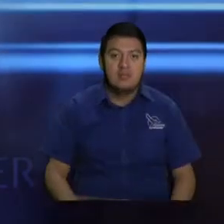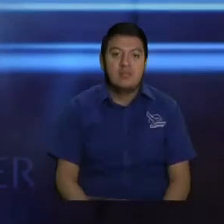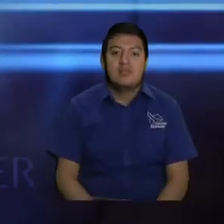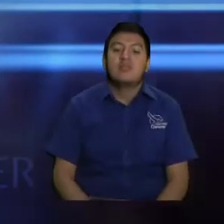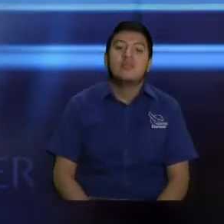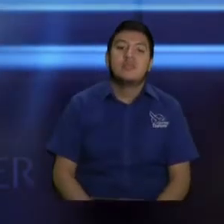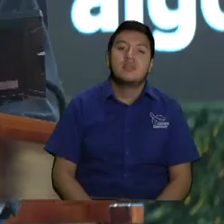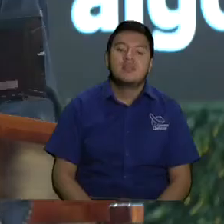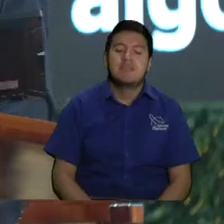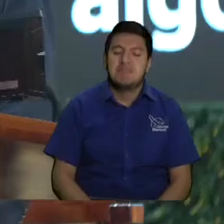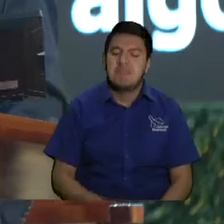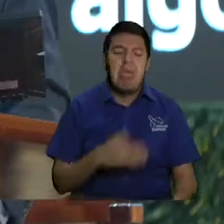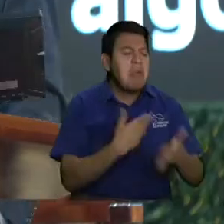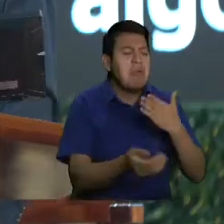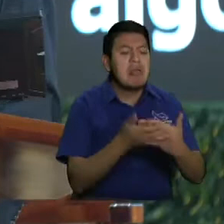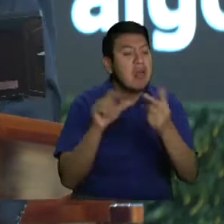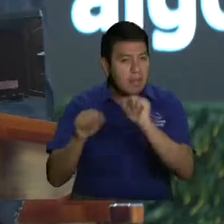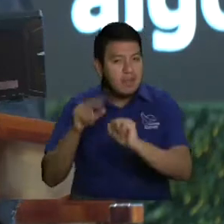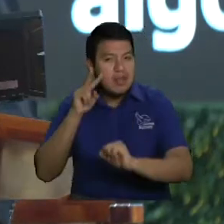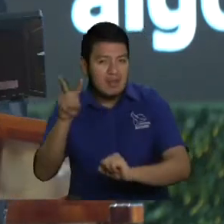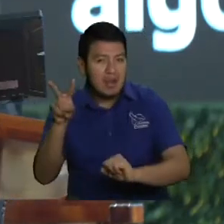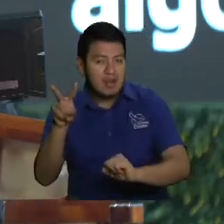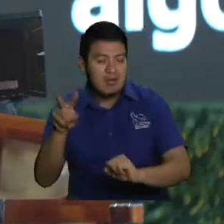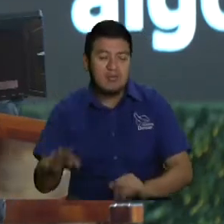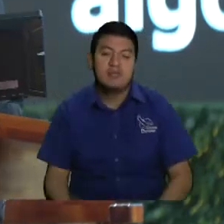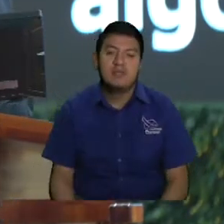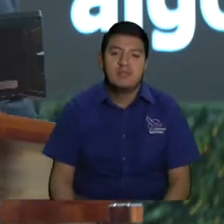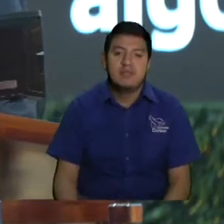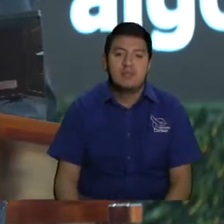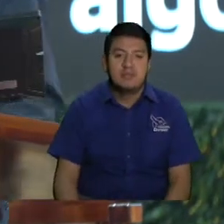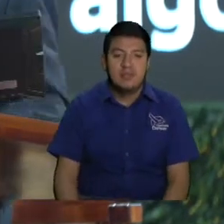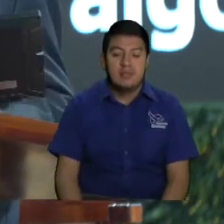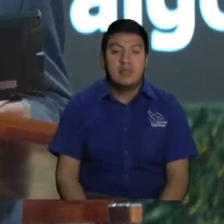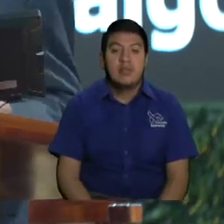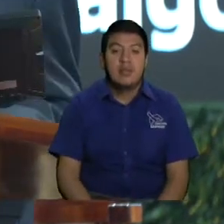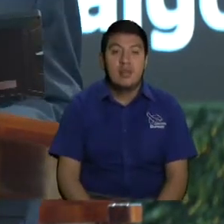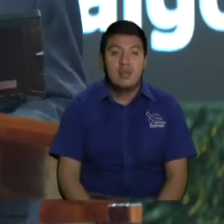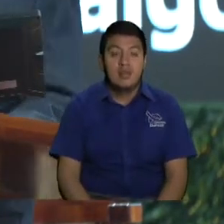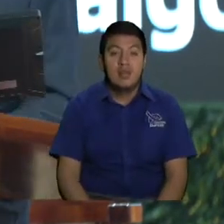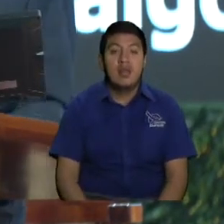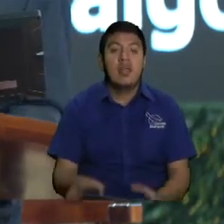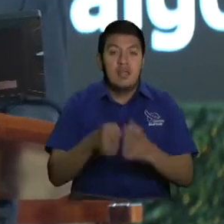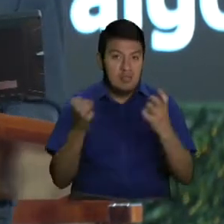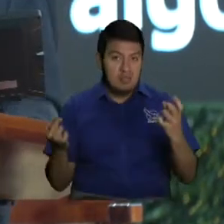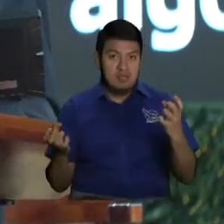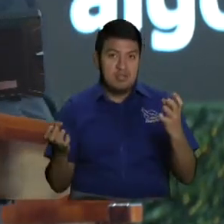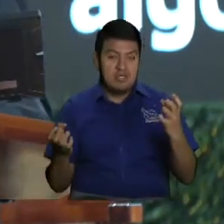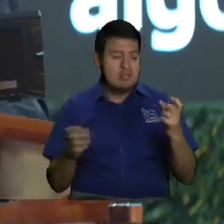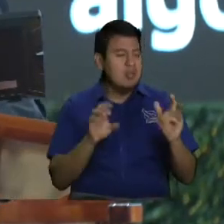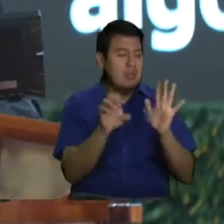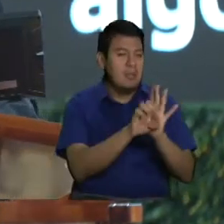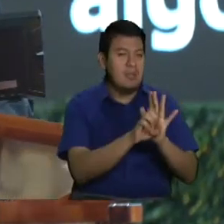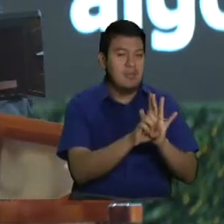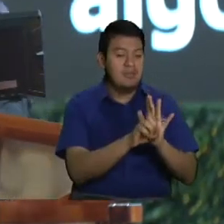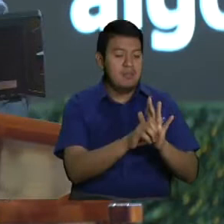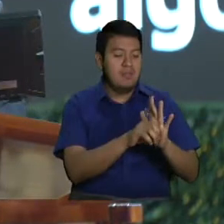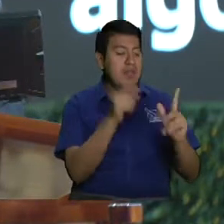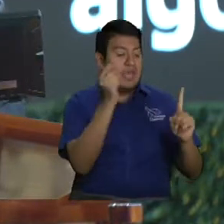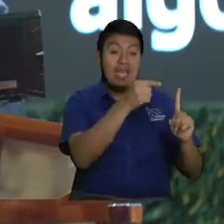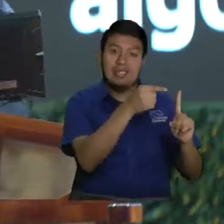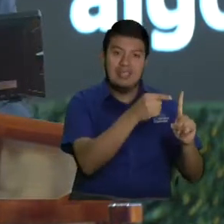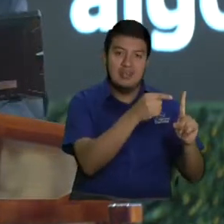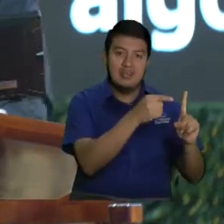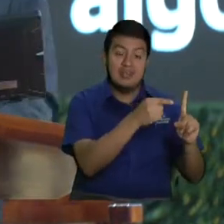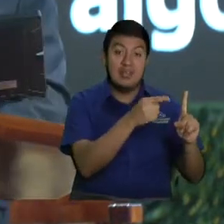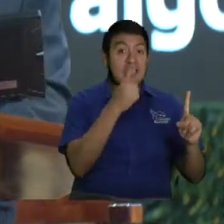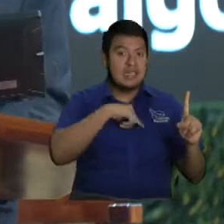apta para todo público. Y entonces el traidito se va a echar un trago en la cantina,